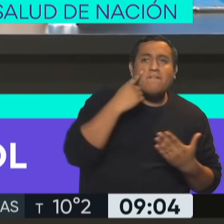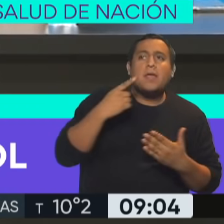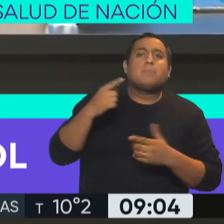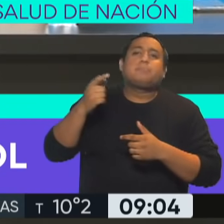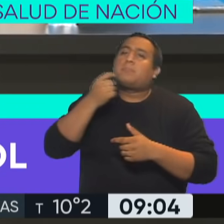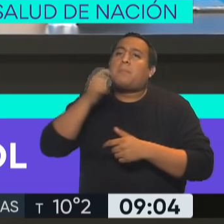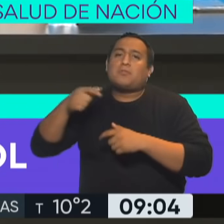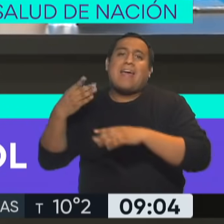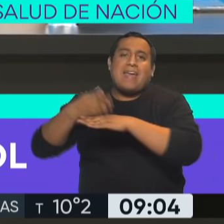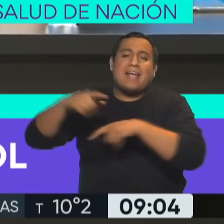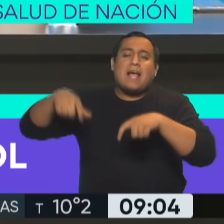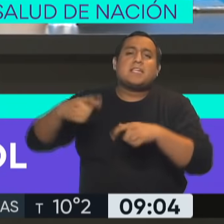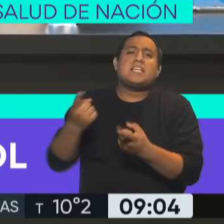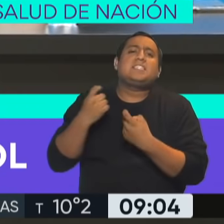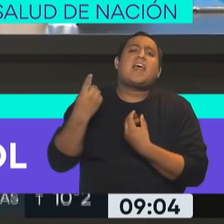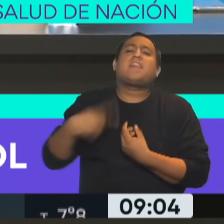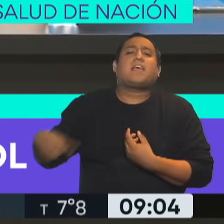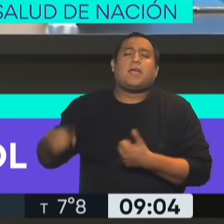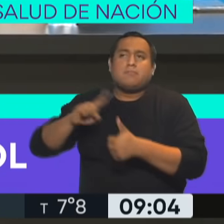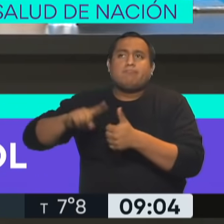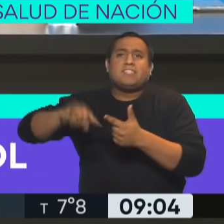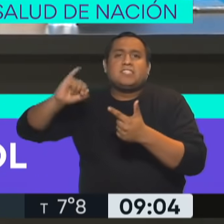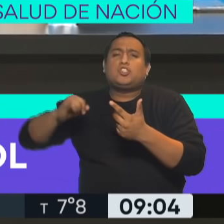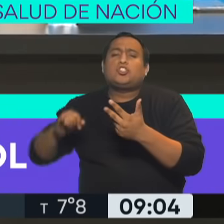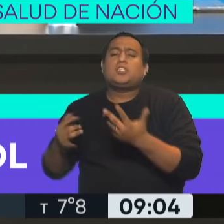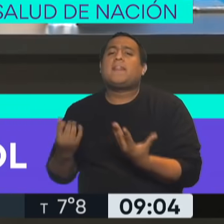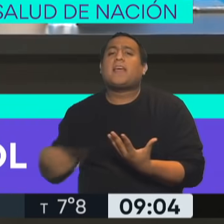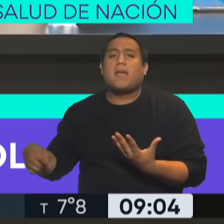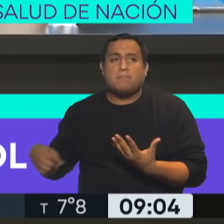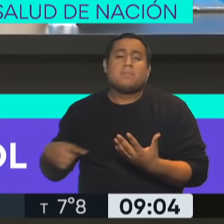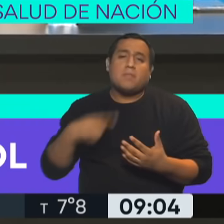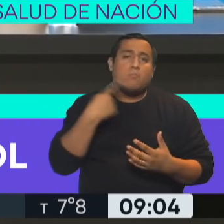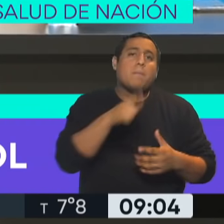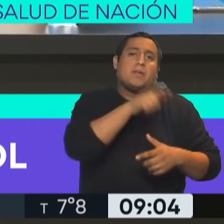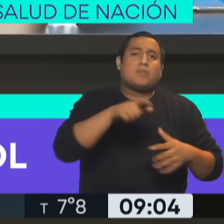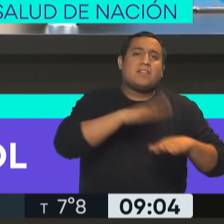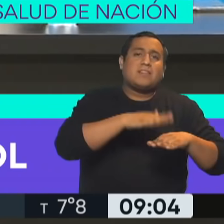y los pasos a seguir para informarlos en conjunto con deportes y seguridad también.